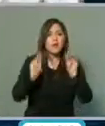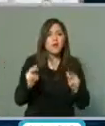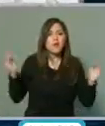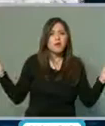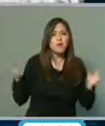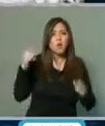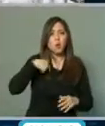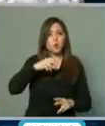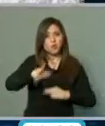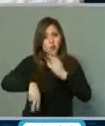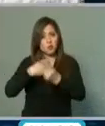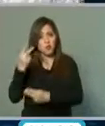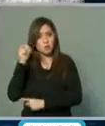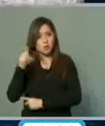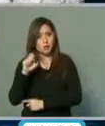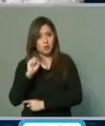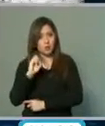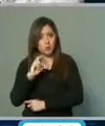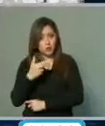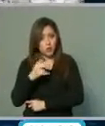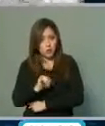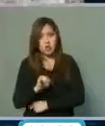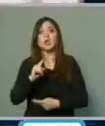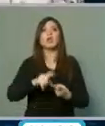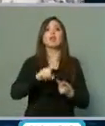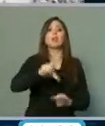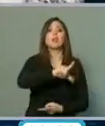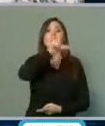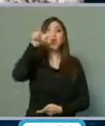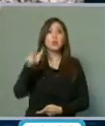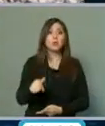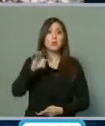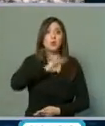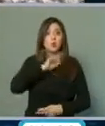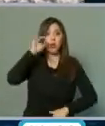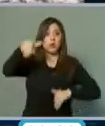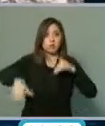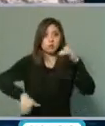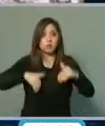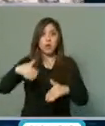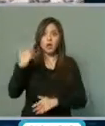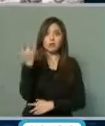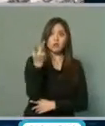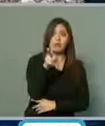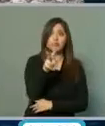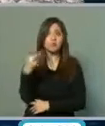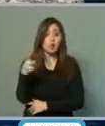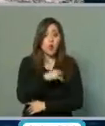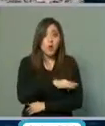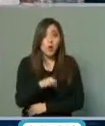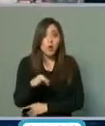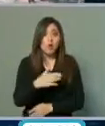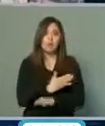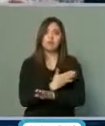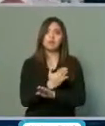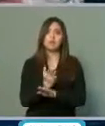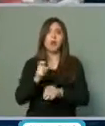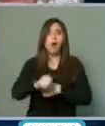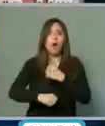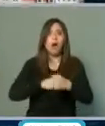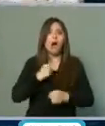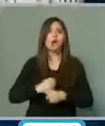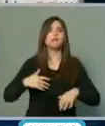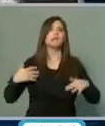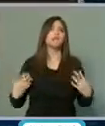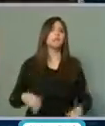playa, podemos ir ahí. O sea, tiene los dos contrastes a lo largo del año, está maravilloso. Tienes toda la razón. Sochi, ese es el contraste. No sé